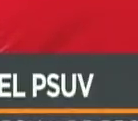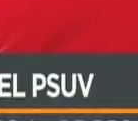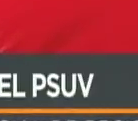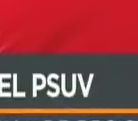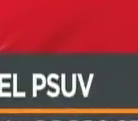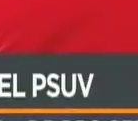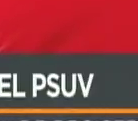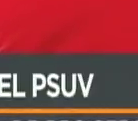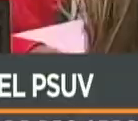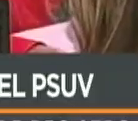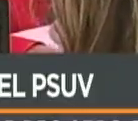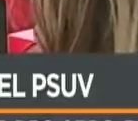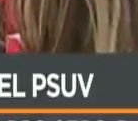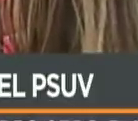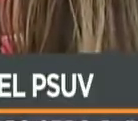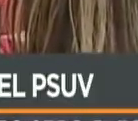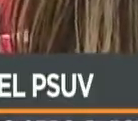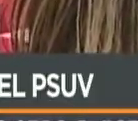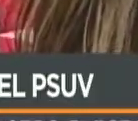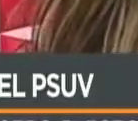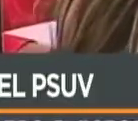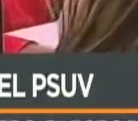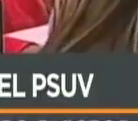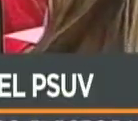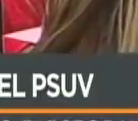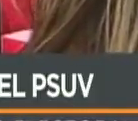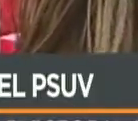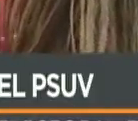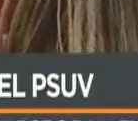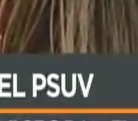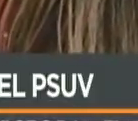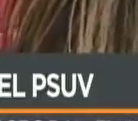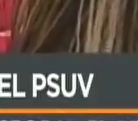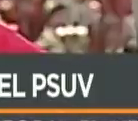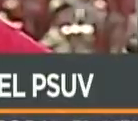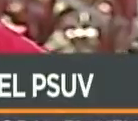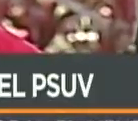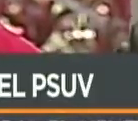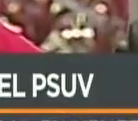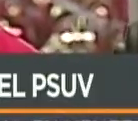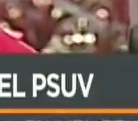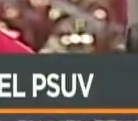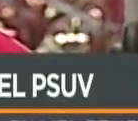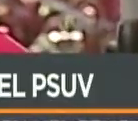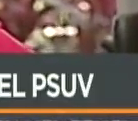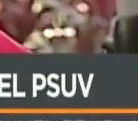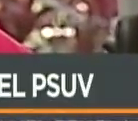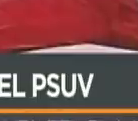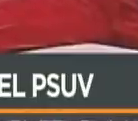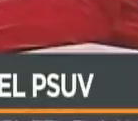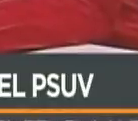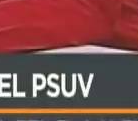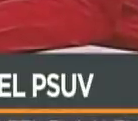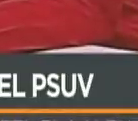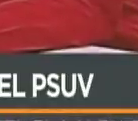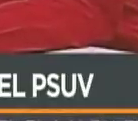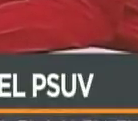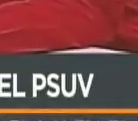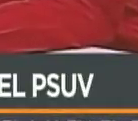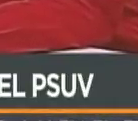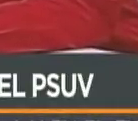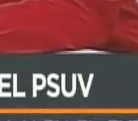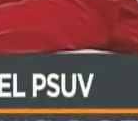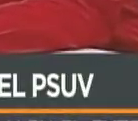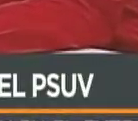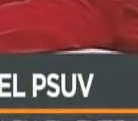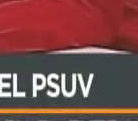15 años de edad que quiera sumarse a este poderoso partido político que se ha convertido en referencia en